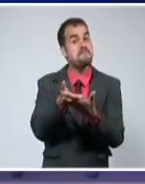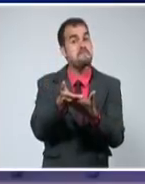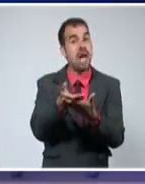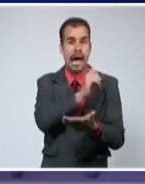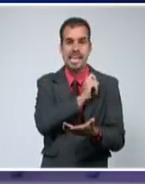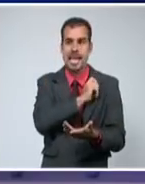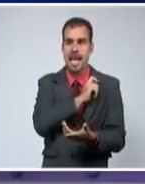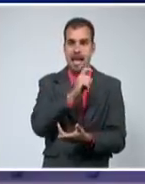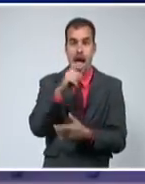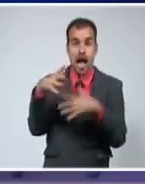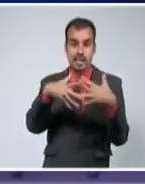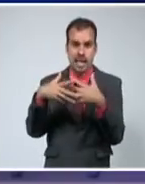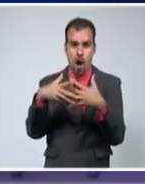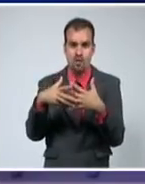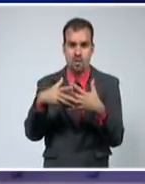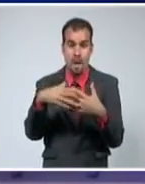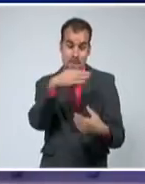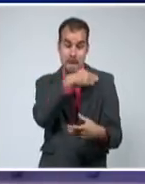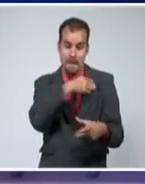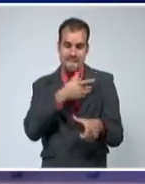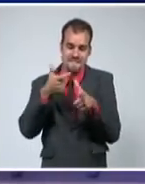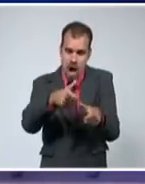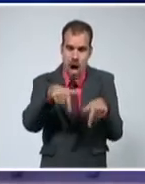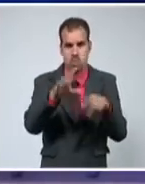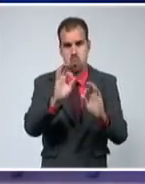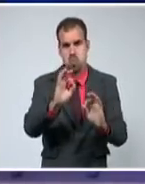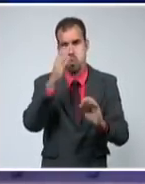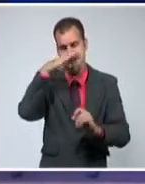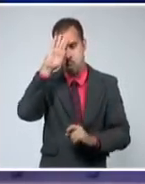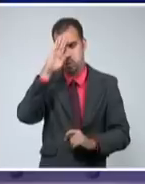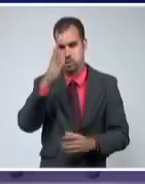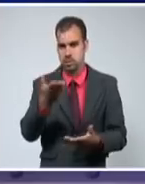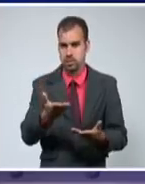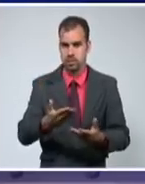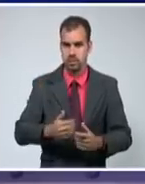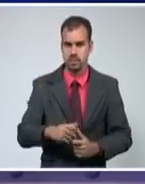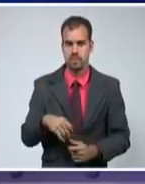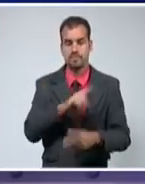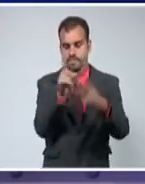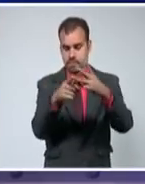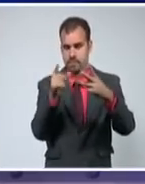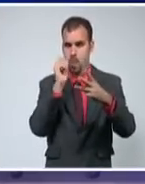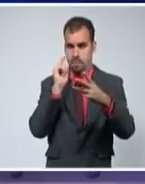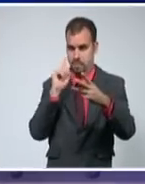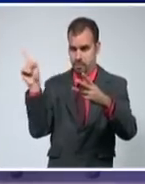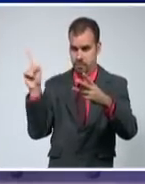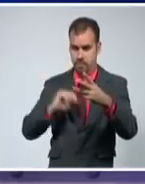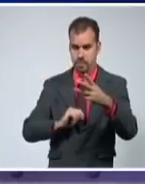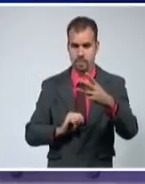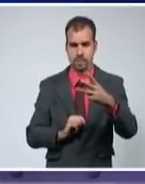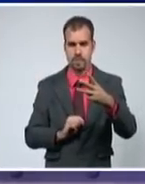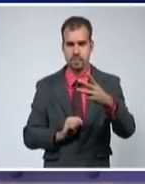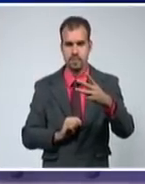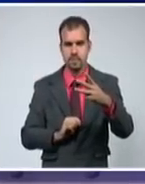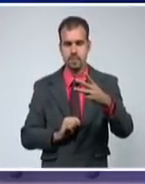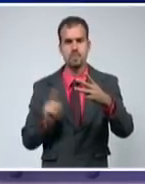a cuba héctor luís valdez aquí está representante de uno de los medios dependientes